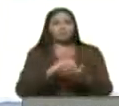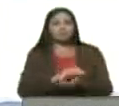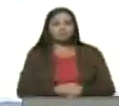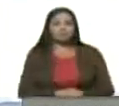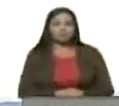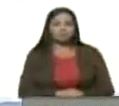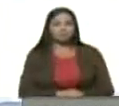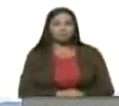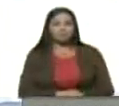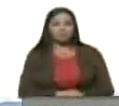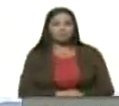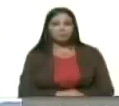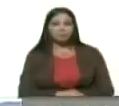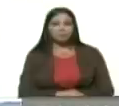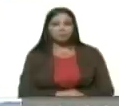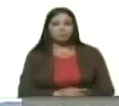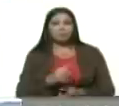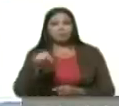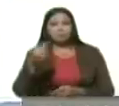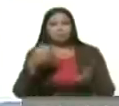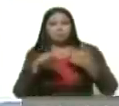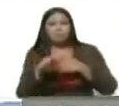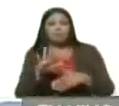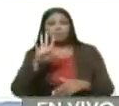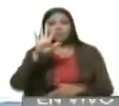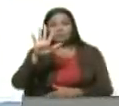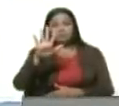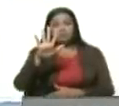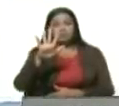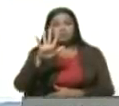para luego su partida el